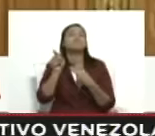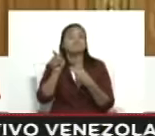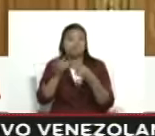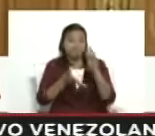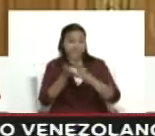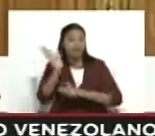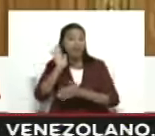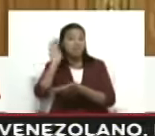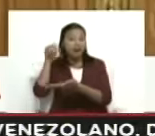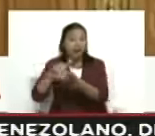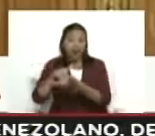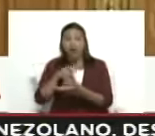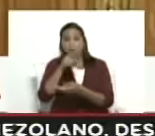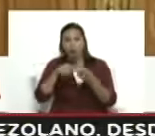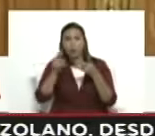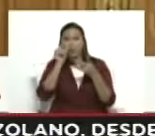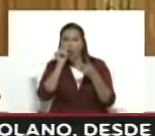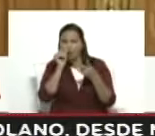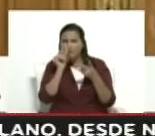Maniglia, ¿quién fue el otro?